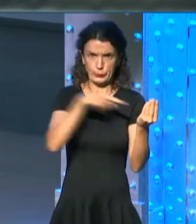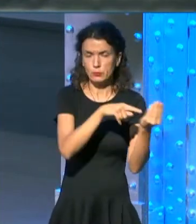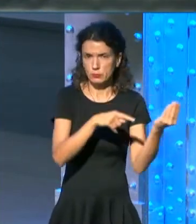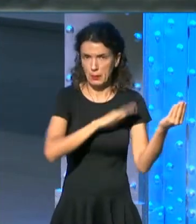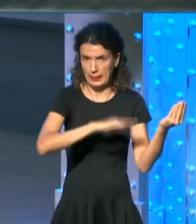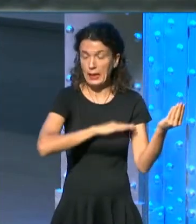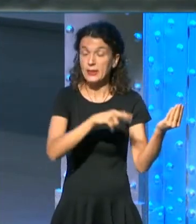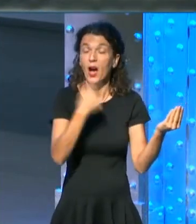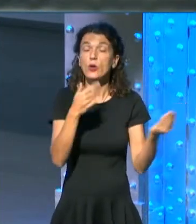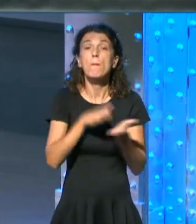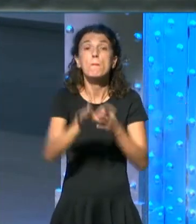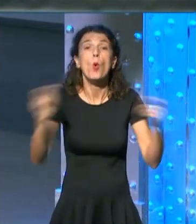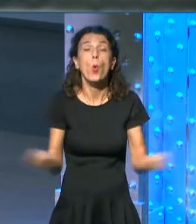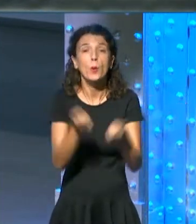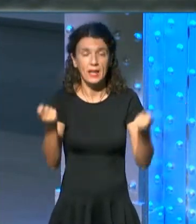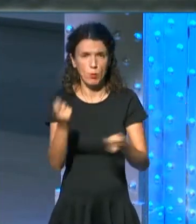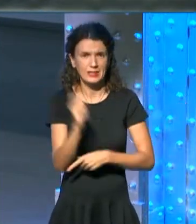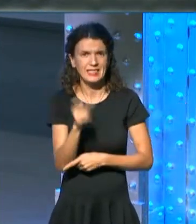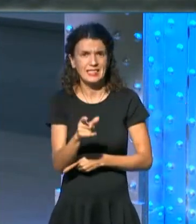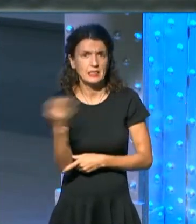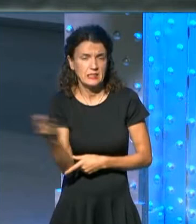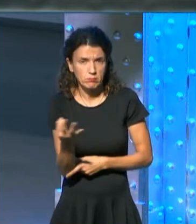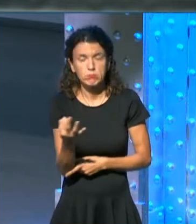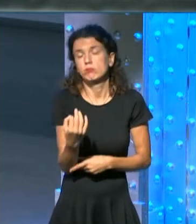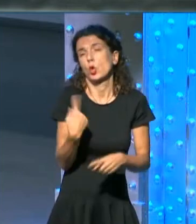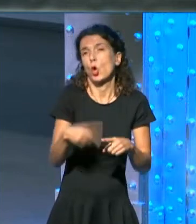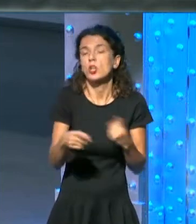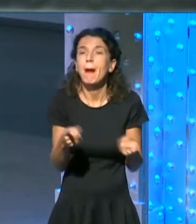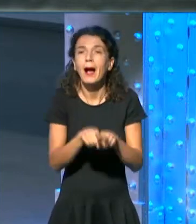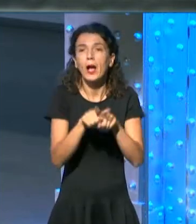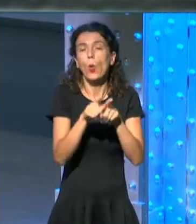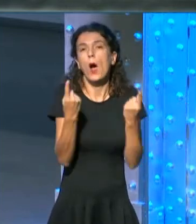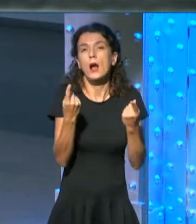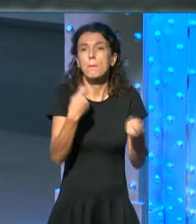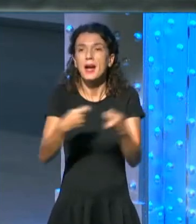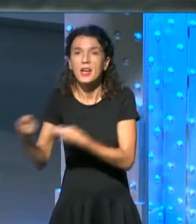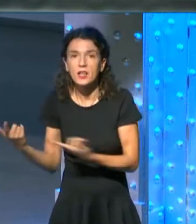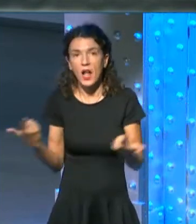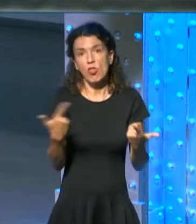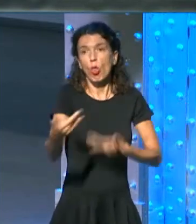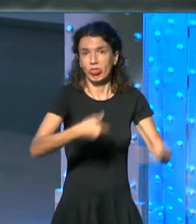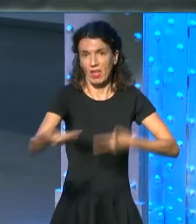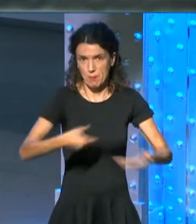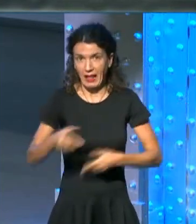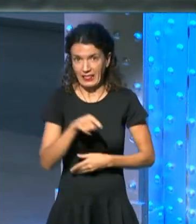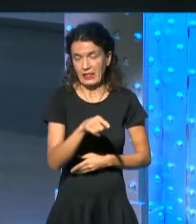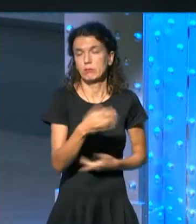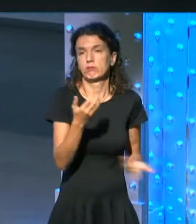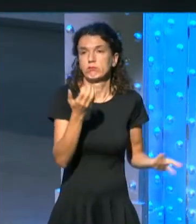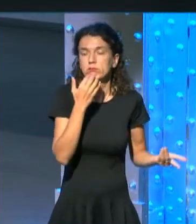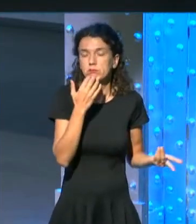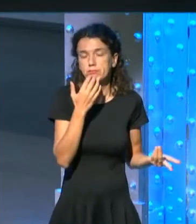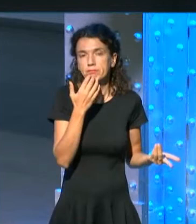porque ahora sí lo que publicamos constantemente es pues, cosas más verticales que el mercado demanda.